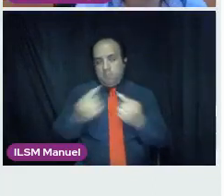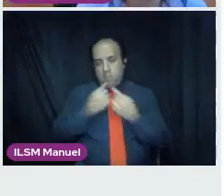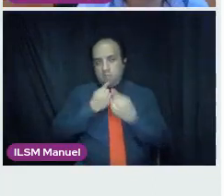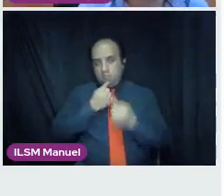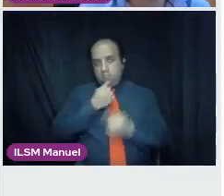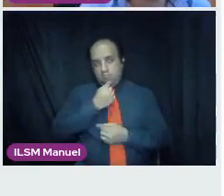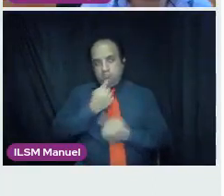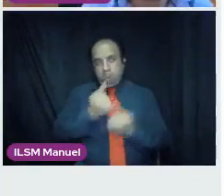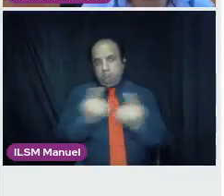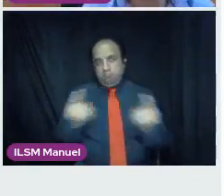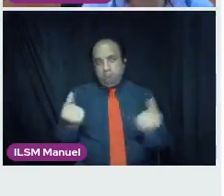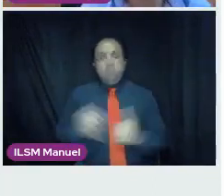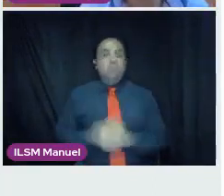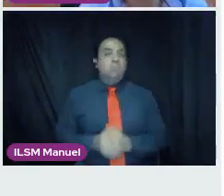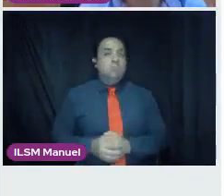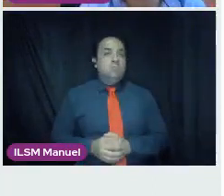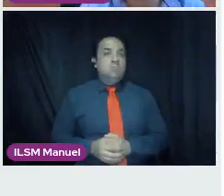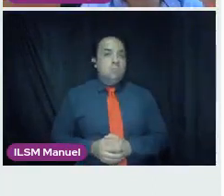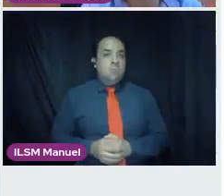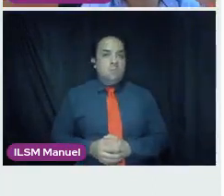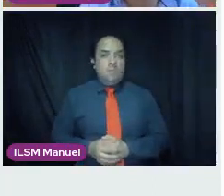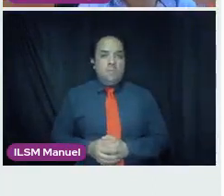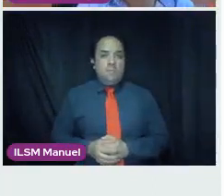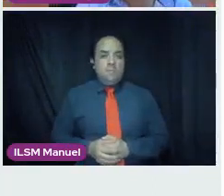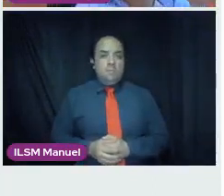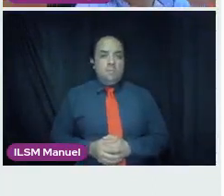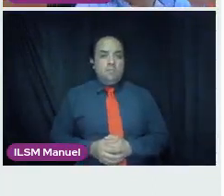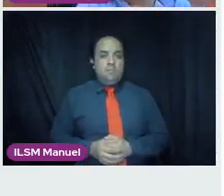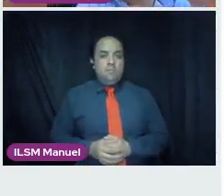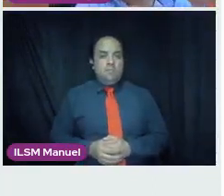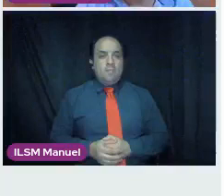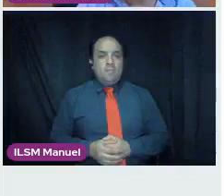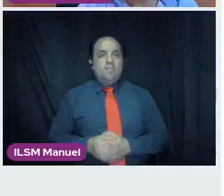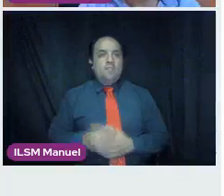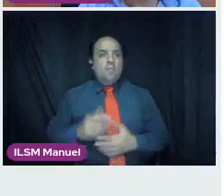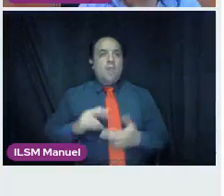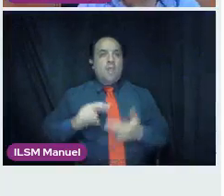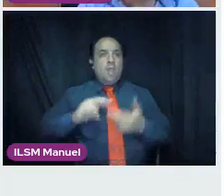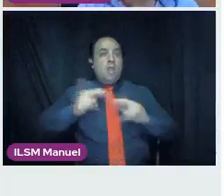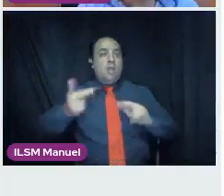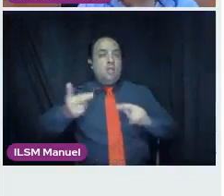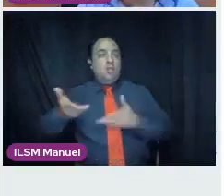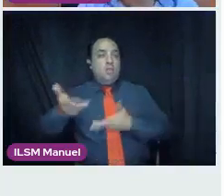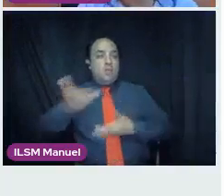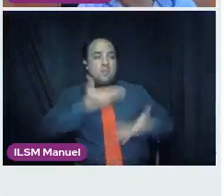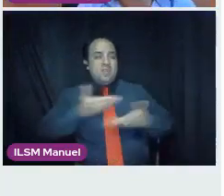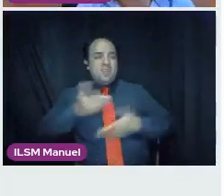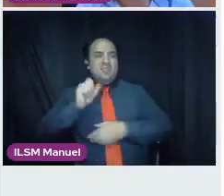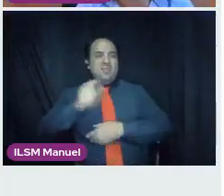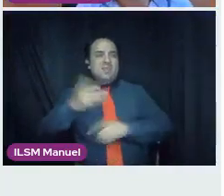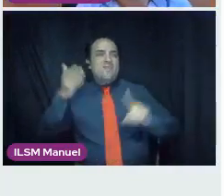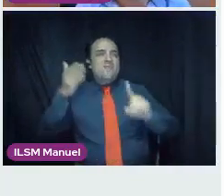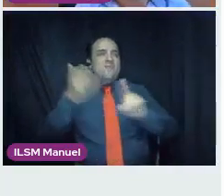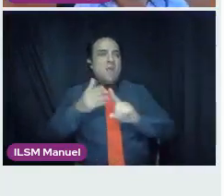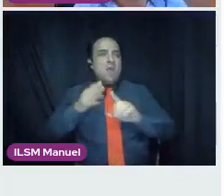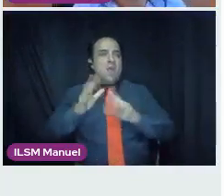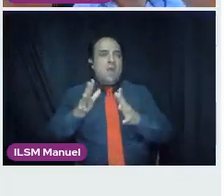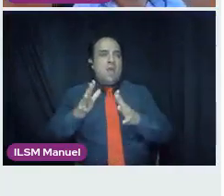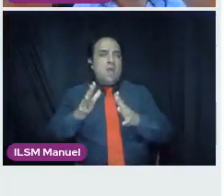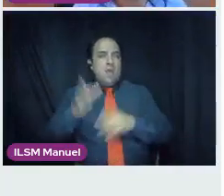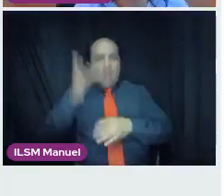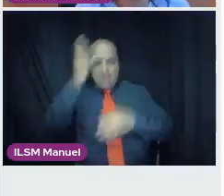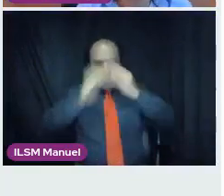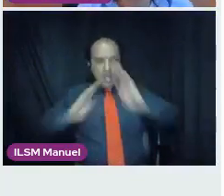Con respecto también a la relación colaborativa, están orientadas a la asociación de características mediante un